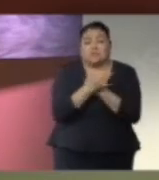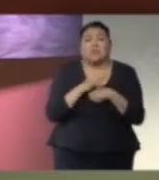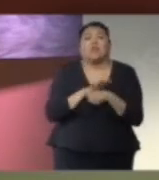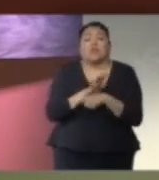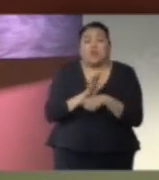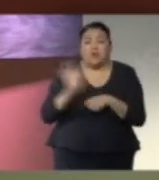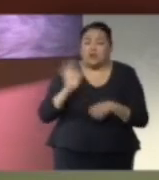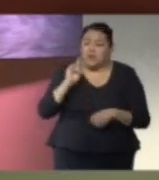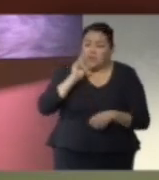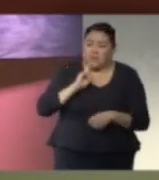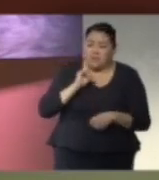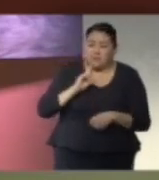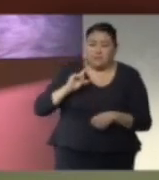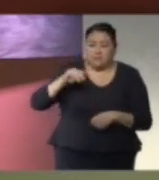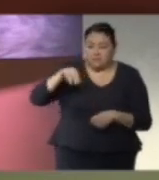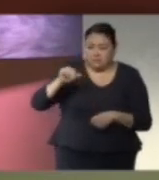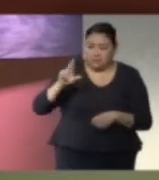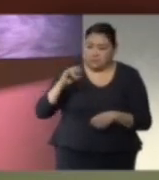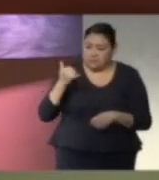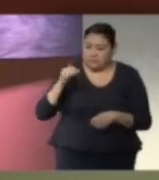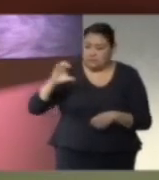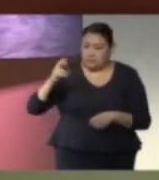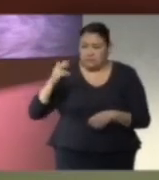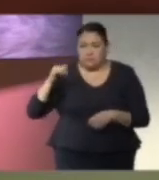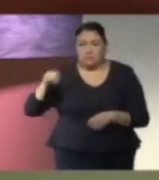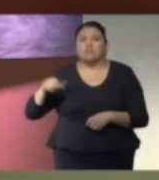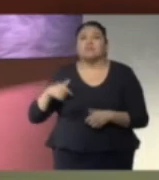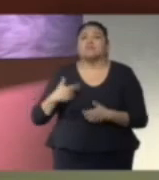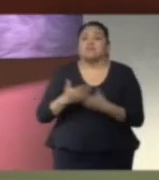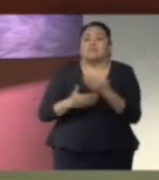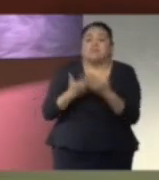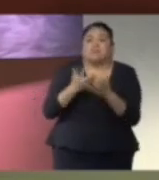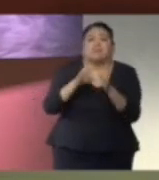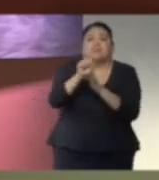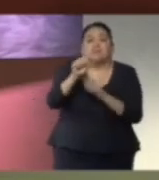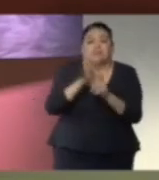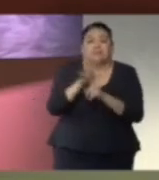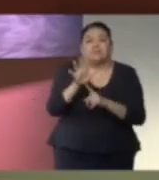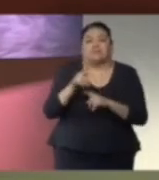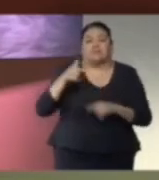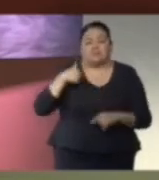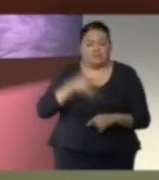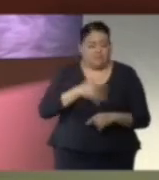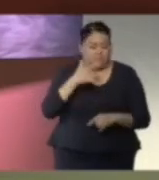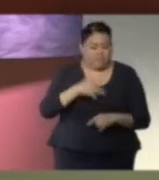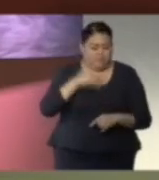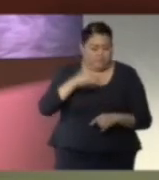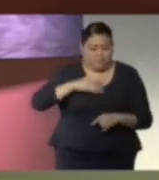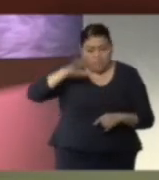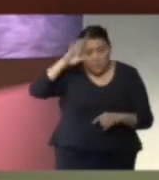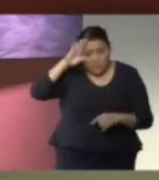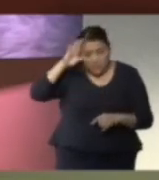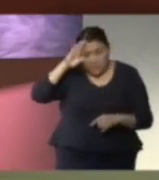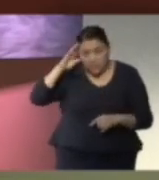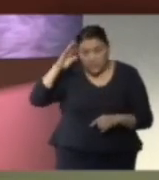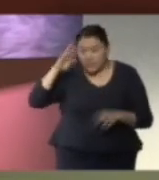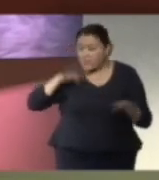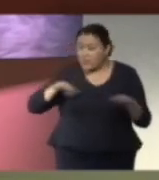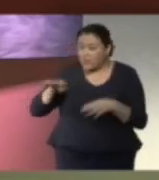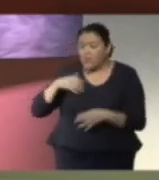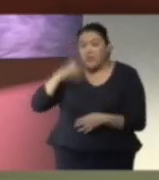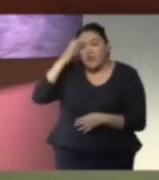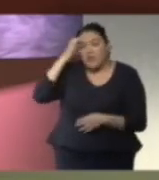fuera se hubiera esperado algún otro tipo de alcances, que al menos creo hay una mayor visibilidad de